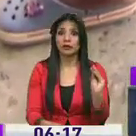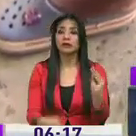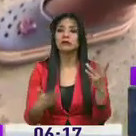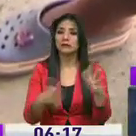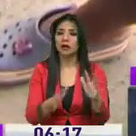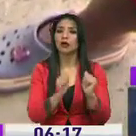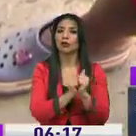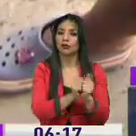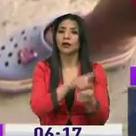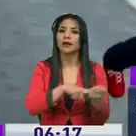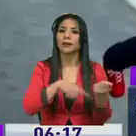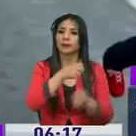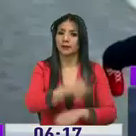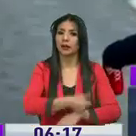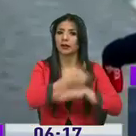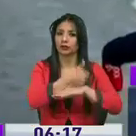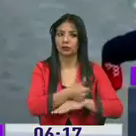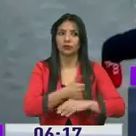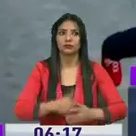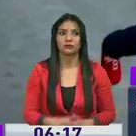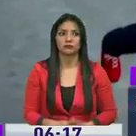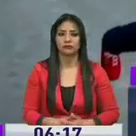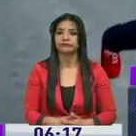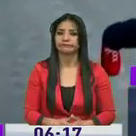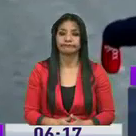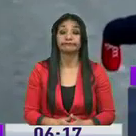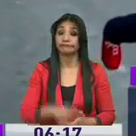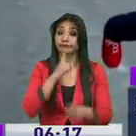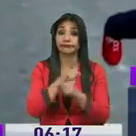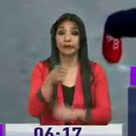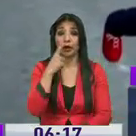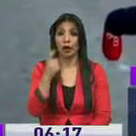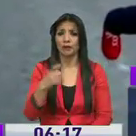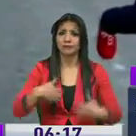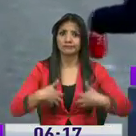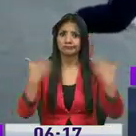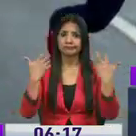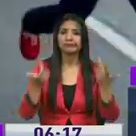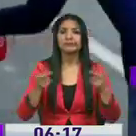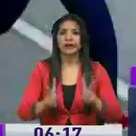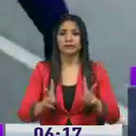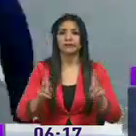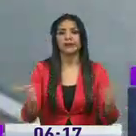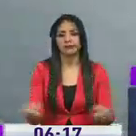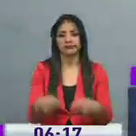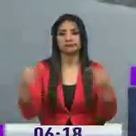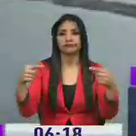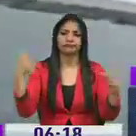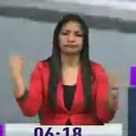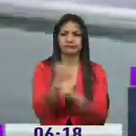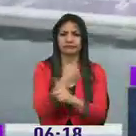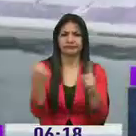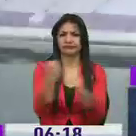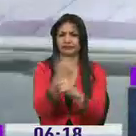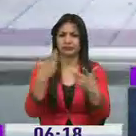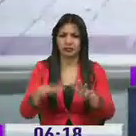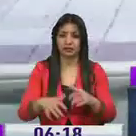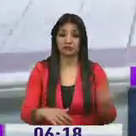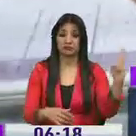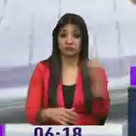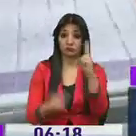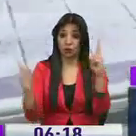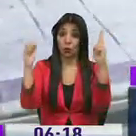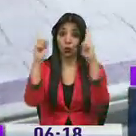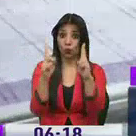junto a su hermano mayor. Ellos no aceptaron el llamado de atención y optaron por enfrentarse a golpes. Pese a que eran